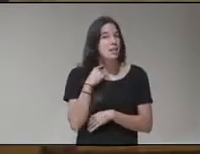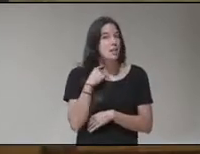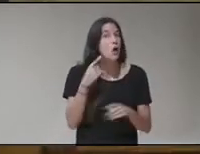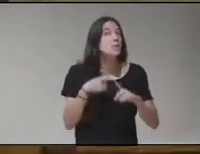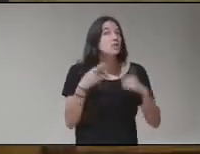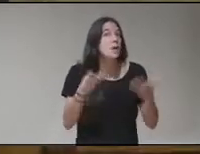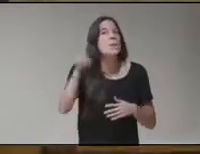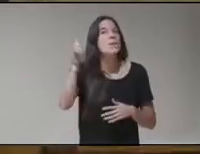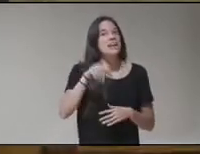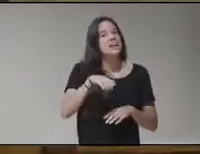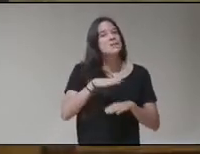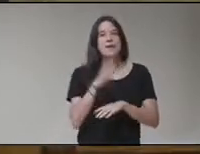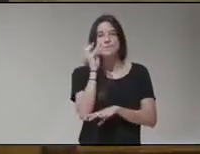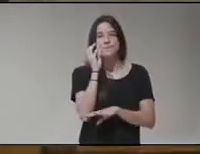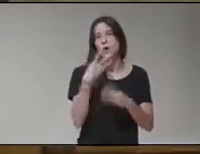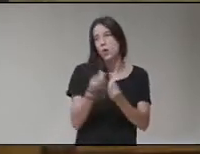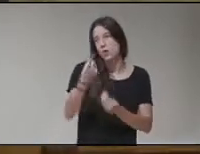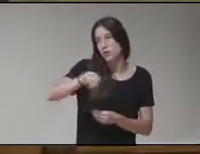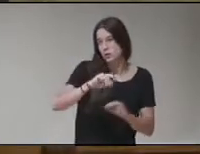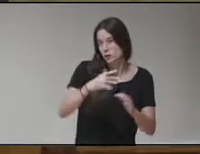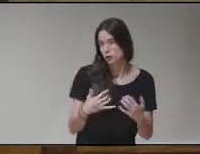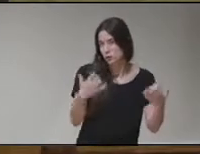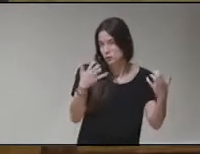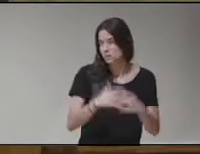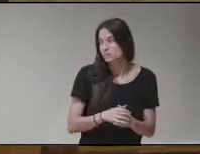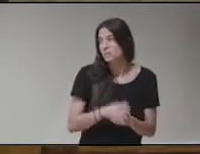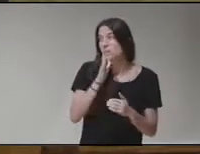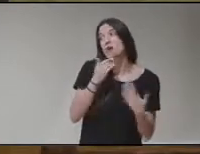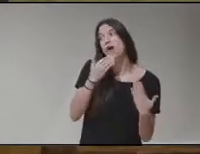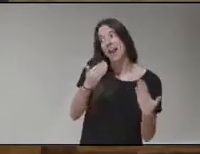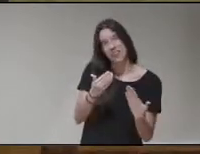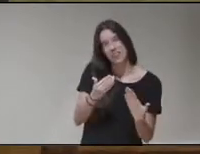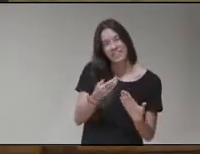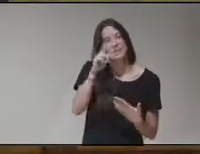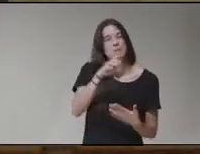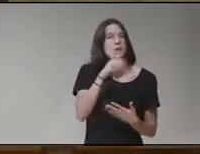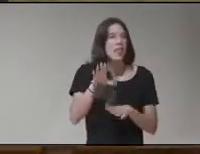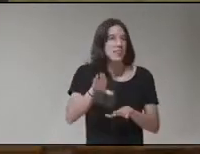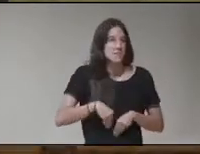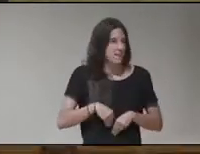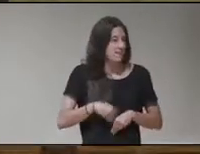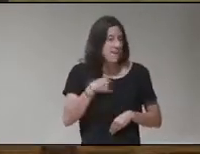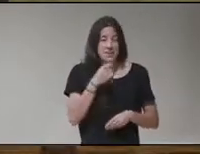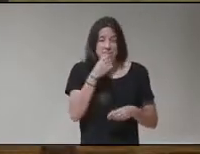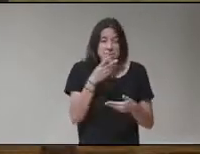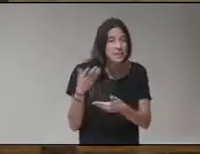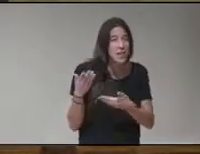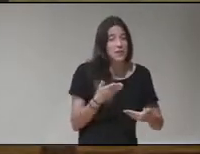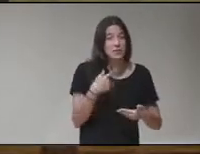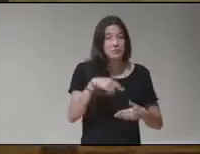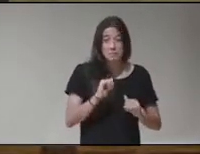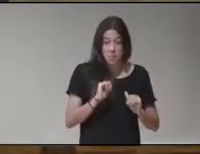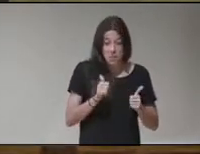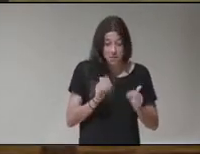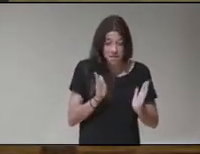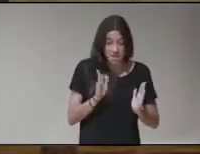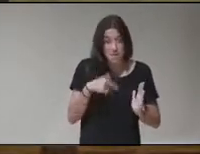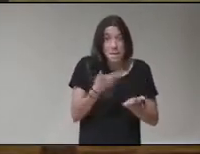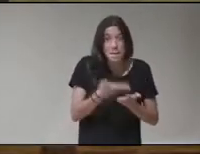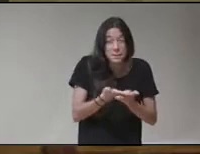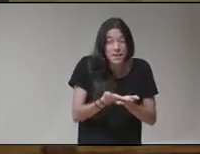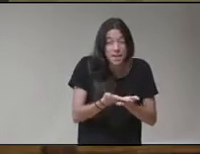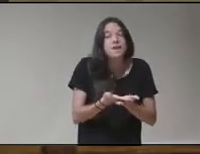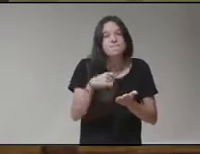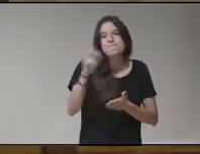y por eso le agradecemos, bueno, por eso y por haber aceptado desde el minuto 1 la invitación para estar aquí enseñándonos